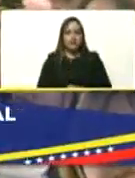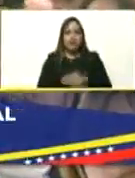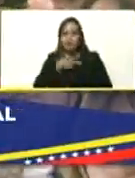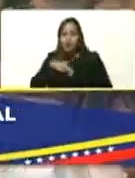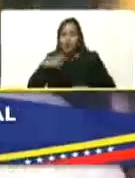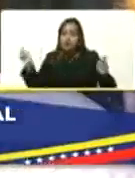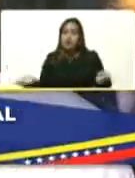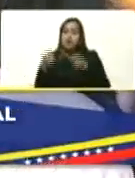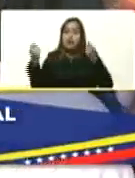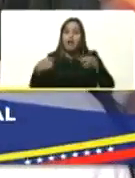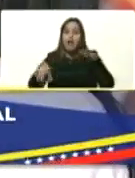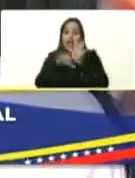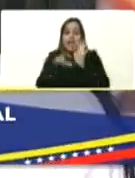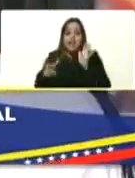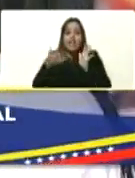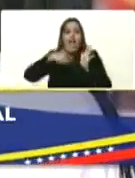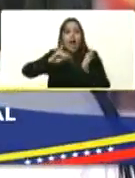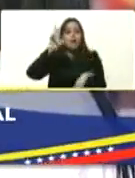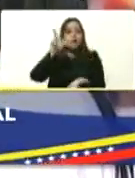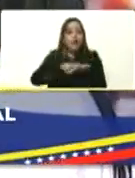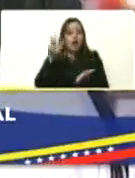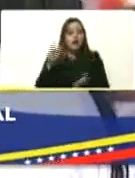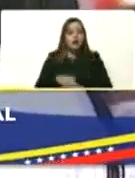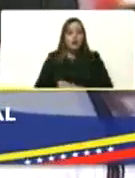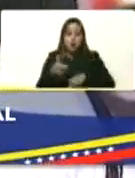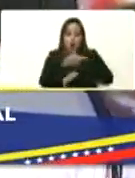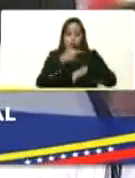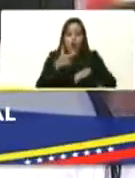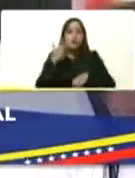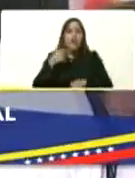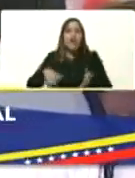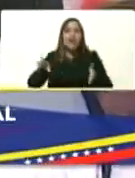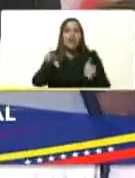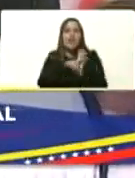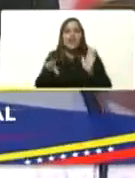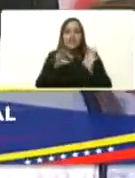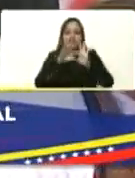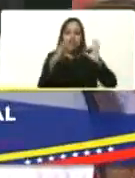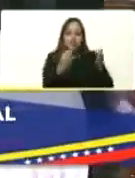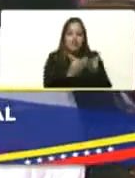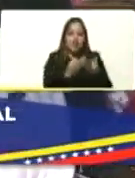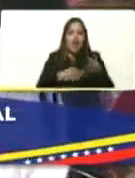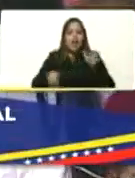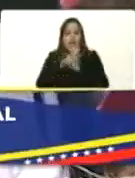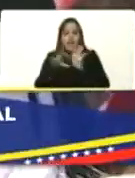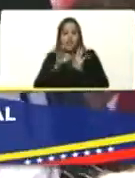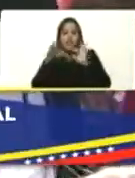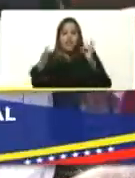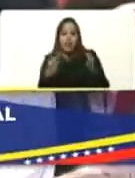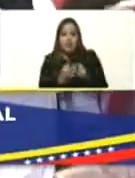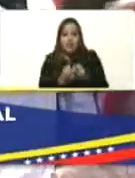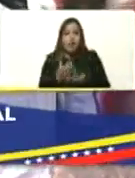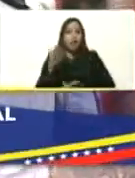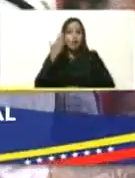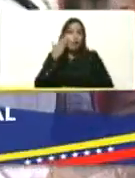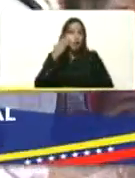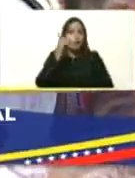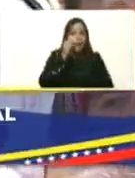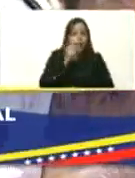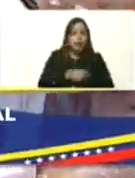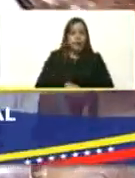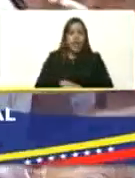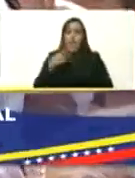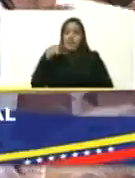hemos promovido leyes que han sido sancionadas por usted, por el Ejecutivo, como la Ley de Familias. La Ley de Familias, Maternidad y Paternidad, que